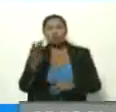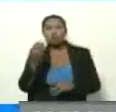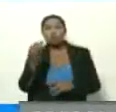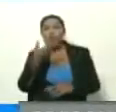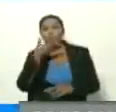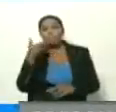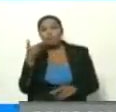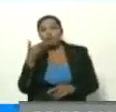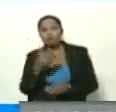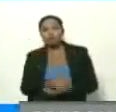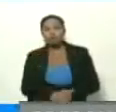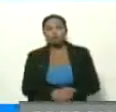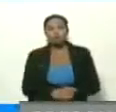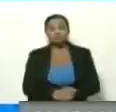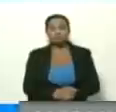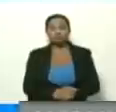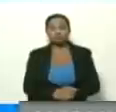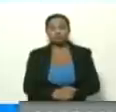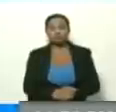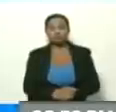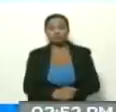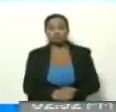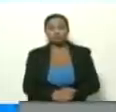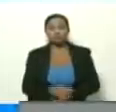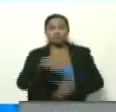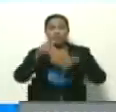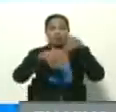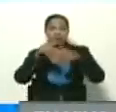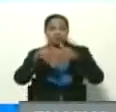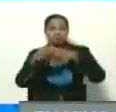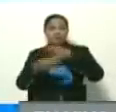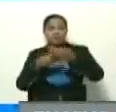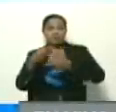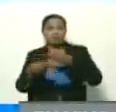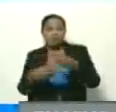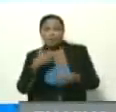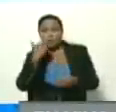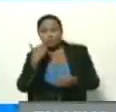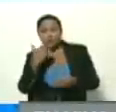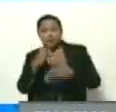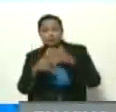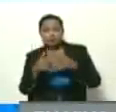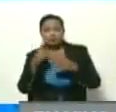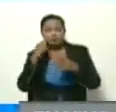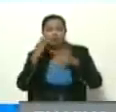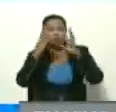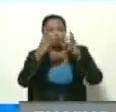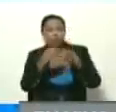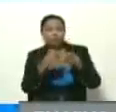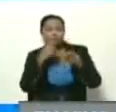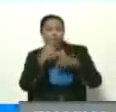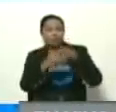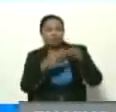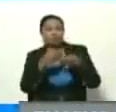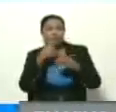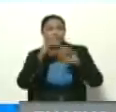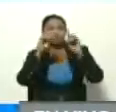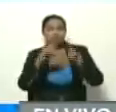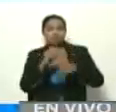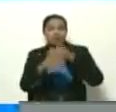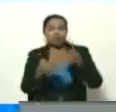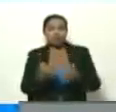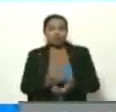números de las elecciones pasadas. Y en base a eso, sacar las cuentas y tomar las